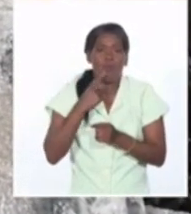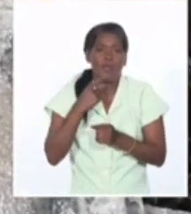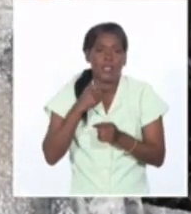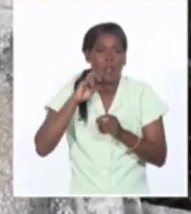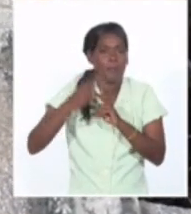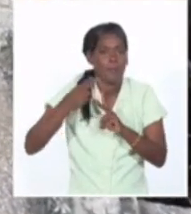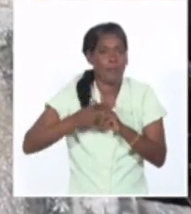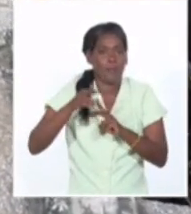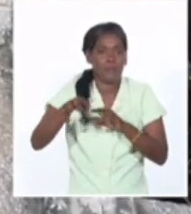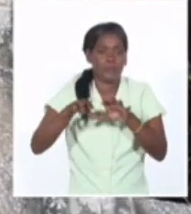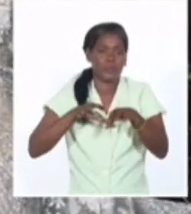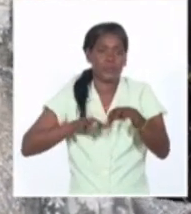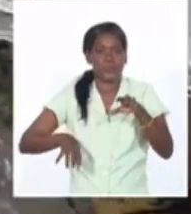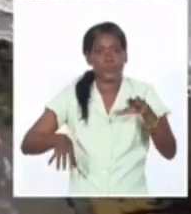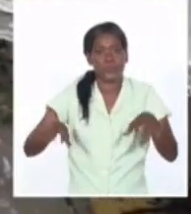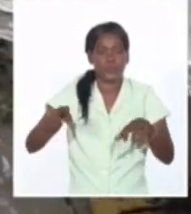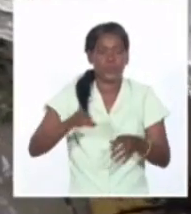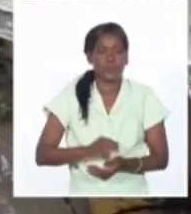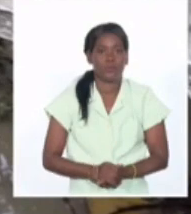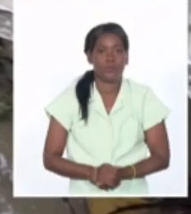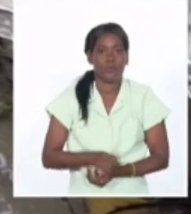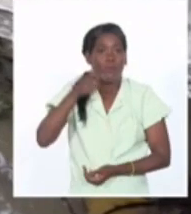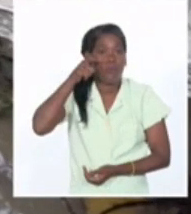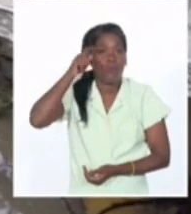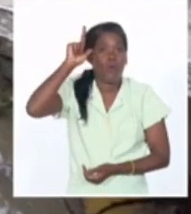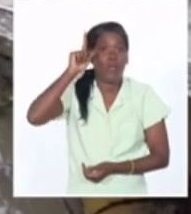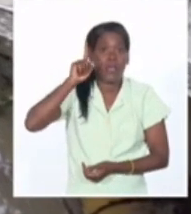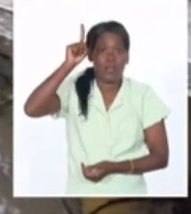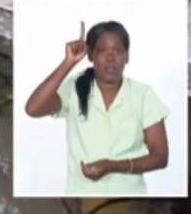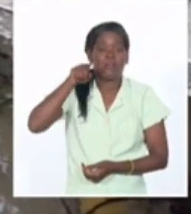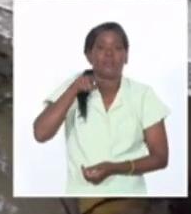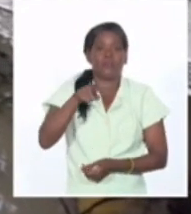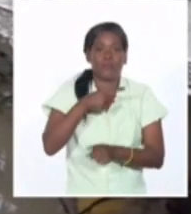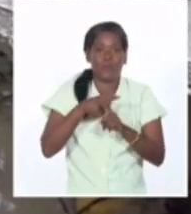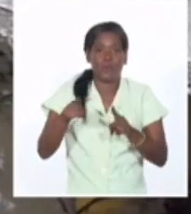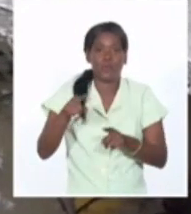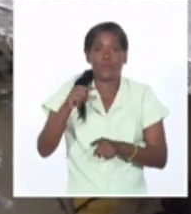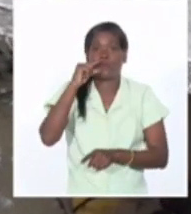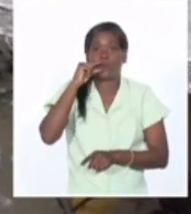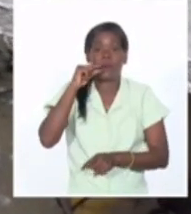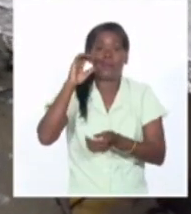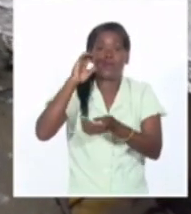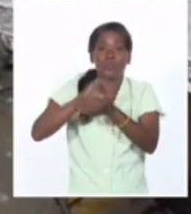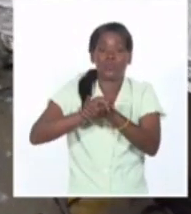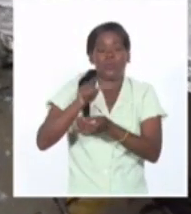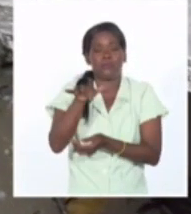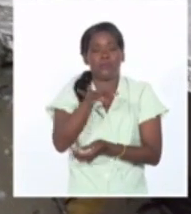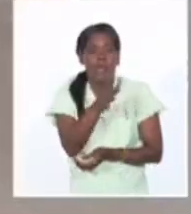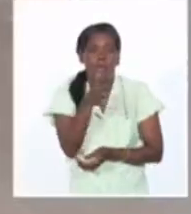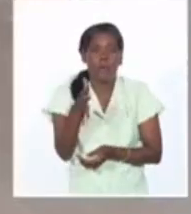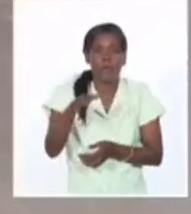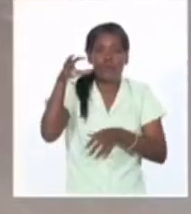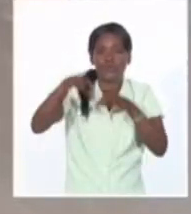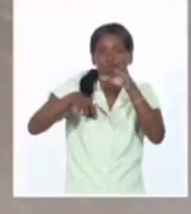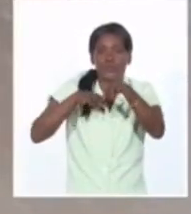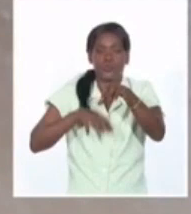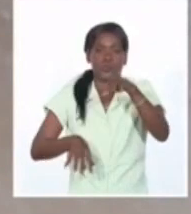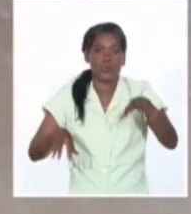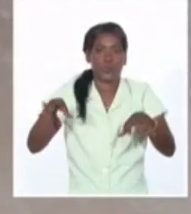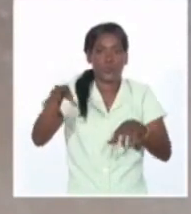localidades de los municipios de Boy Arriba y Bartolomé Mazó. Ambos son territorios montañosos pertenecientes al Plan Turquino. Varios equipos de